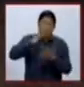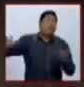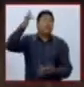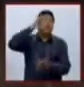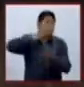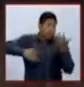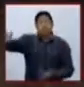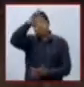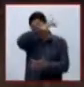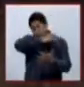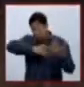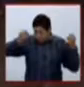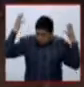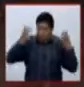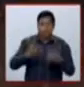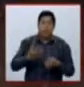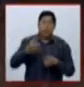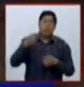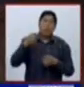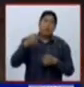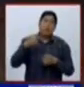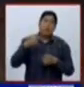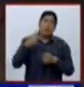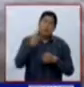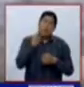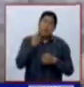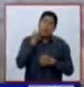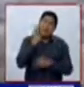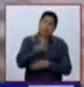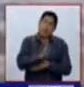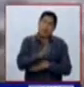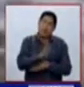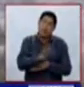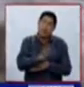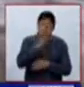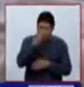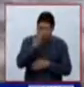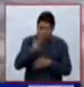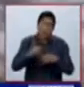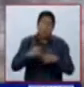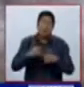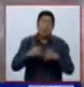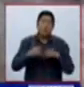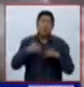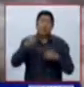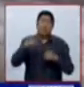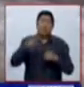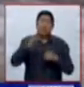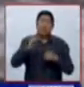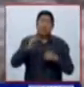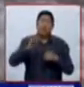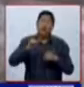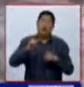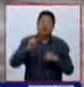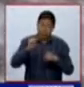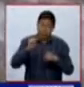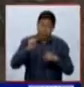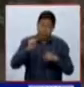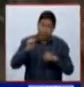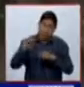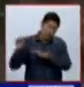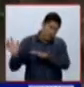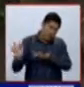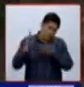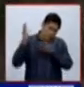Le cuento, el huracán Ágata ha tocado tierra esta tarde en las costas del estado mexicano de Oaxaca. Después de sentir tierra, se